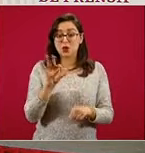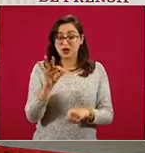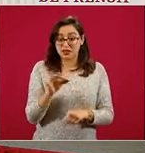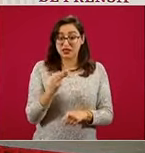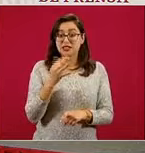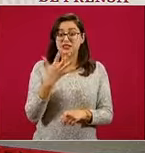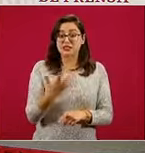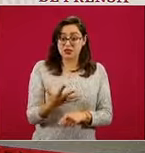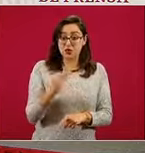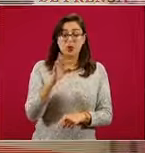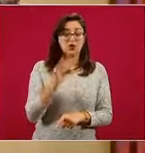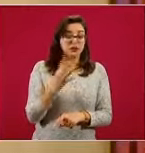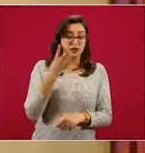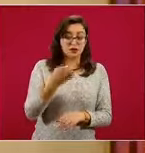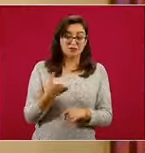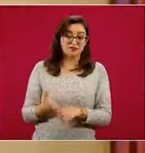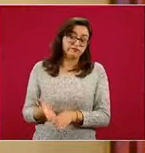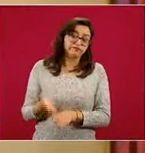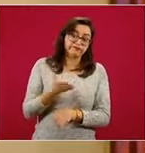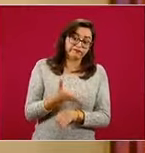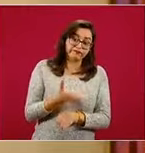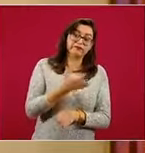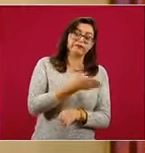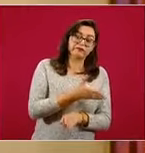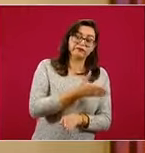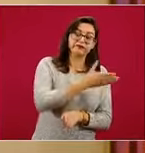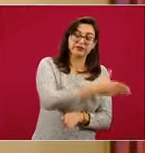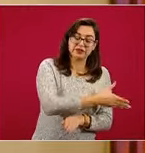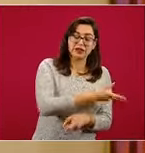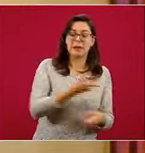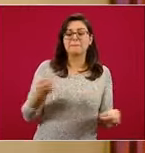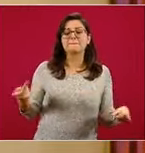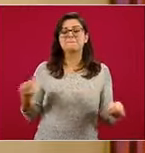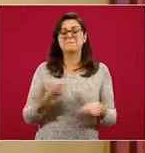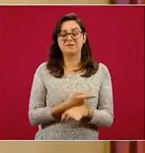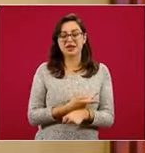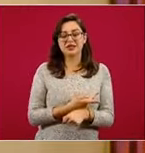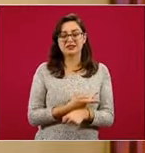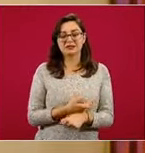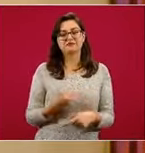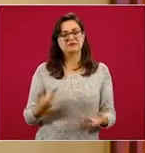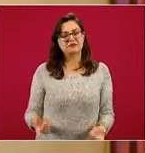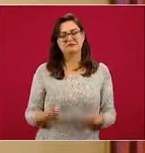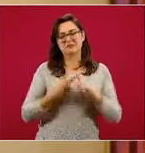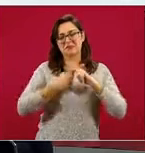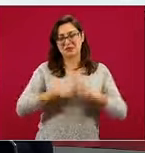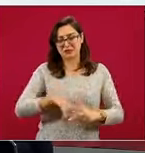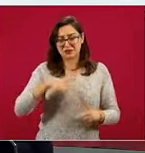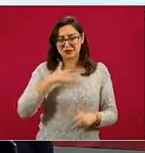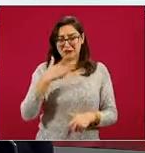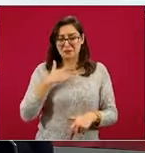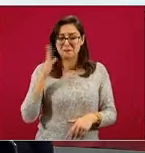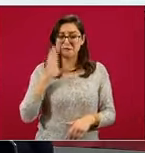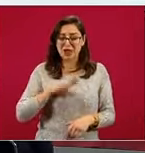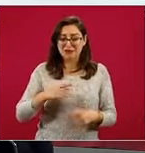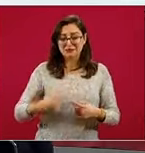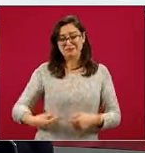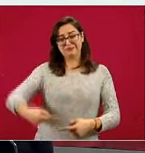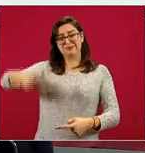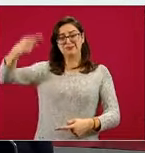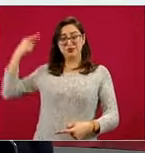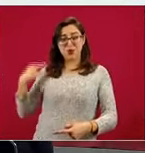semana 44, pero en la semana 45 estamos hablando de personas que prácticamente iniciaron con signos y síntomas desde hace un